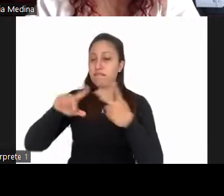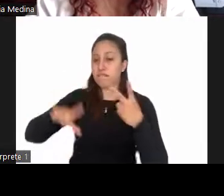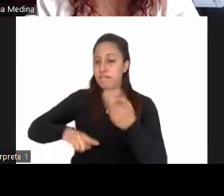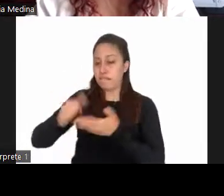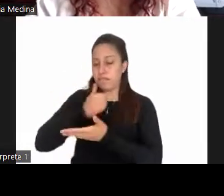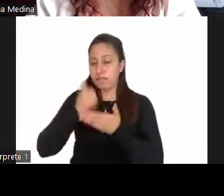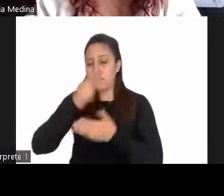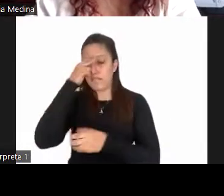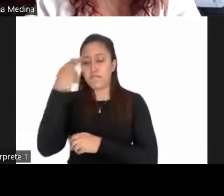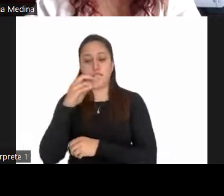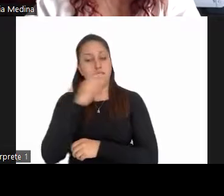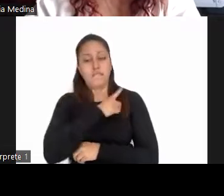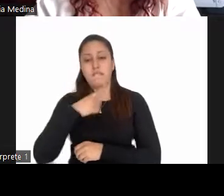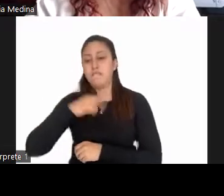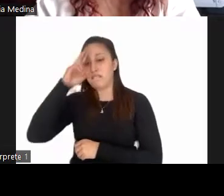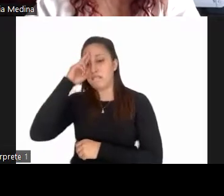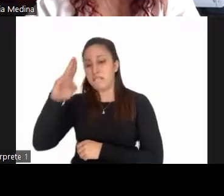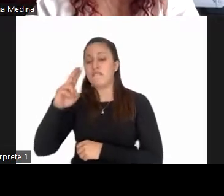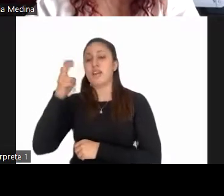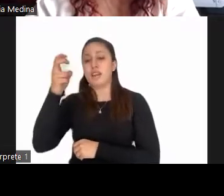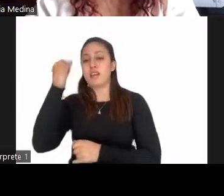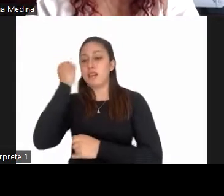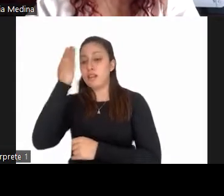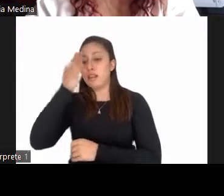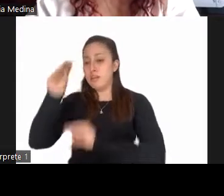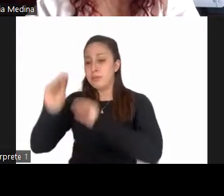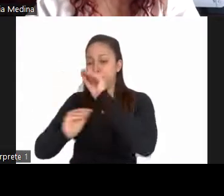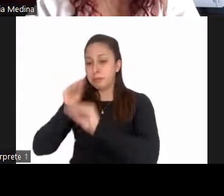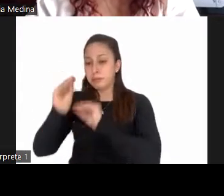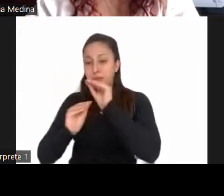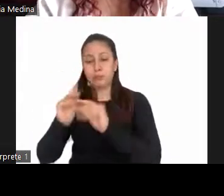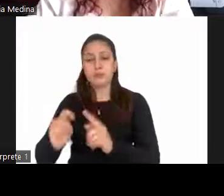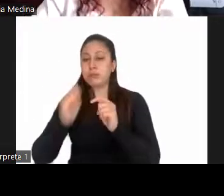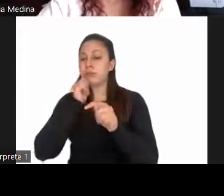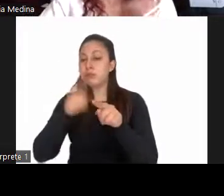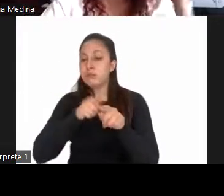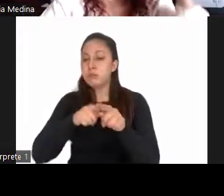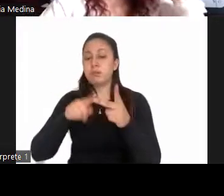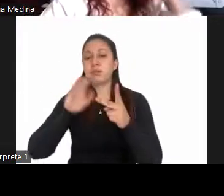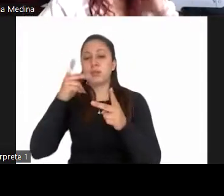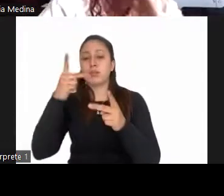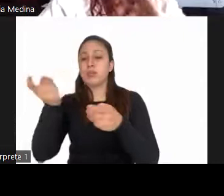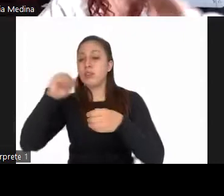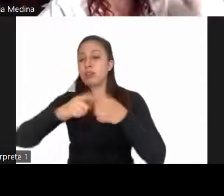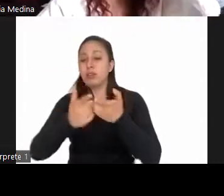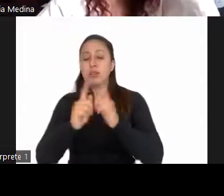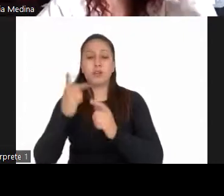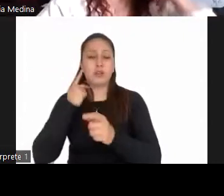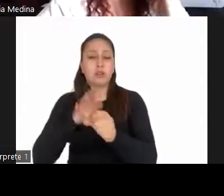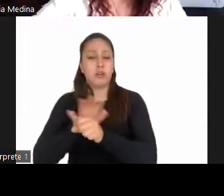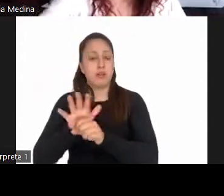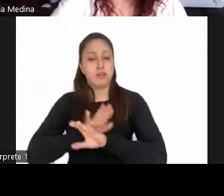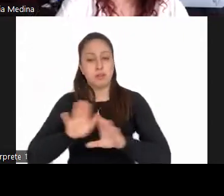deben respetar la colocación de dicha propaganda sin importar los colores o la ideología política de las personas